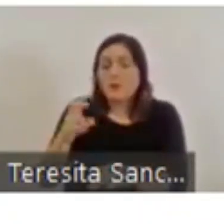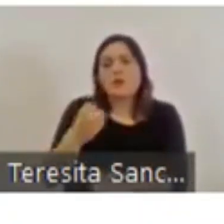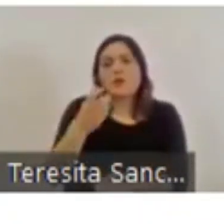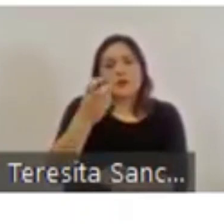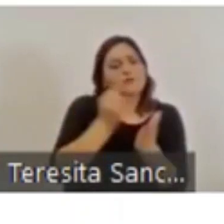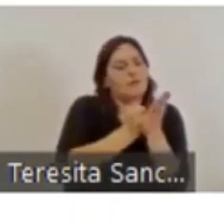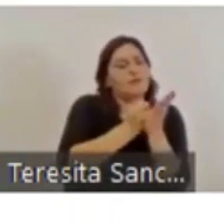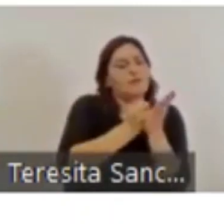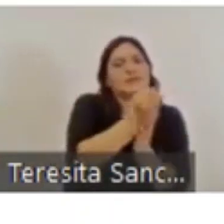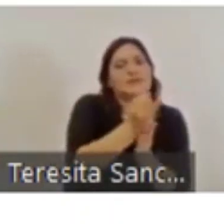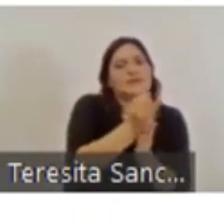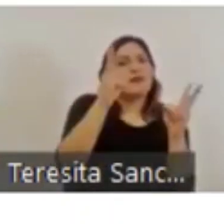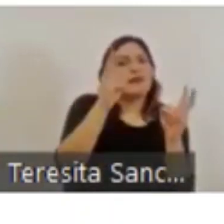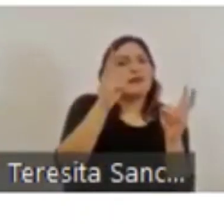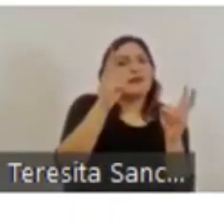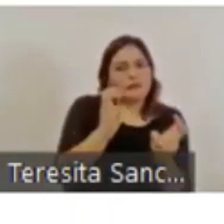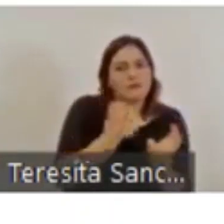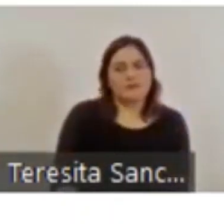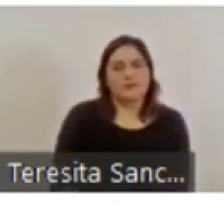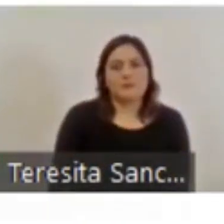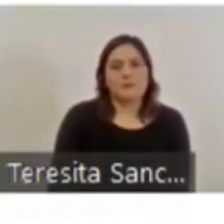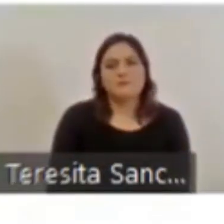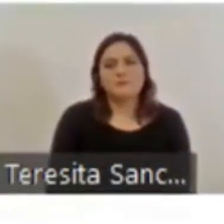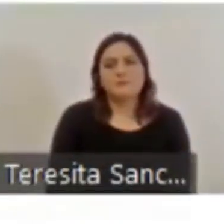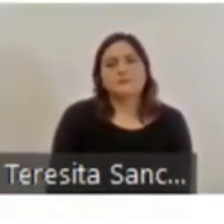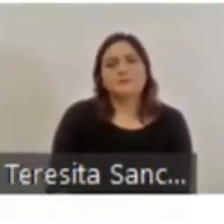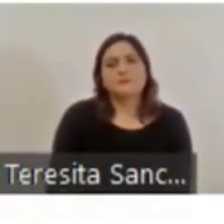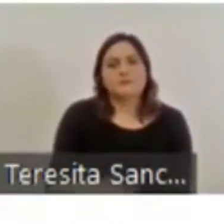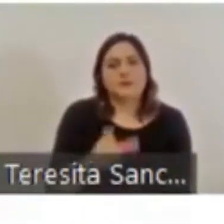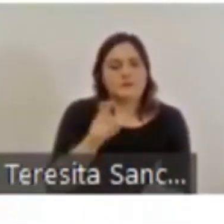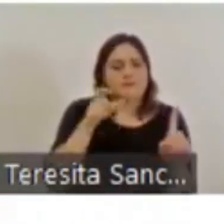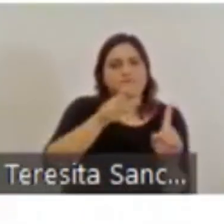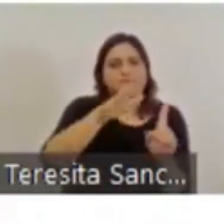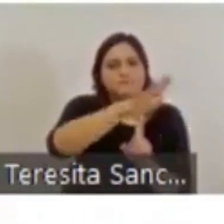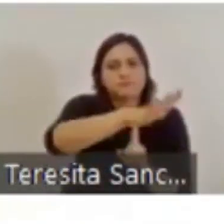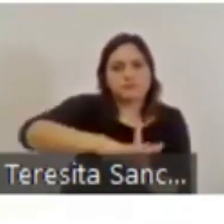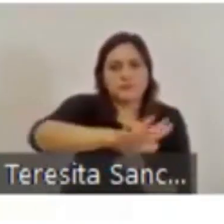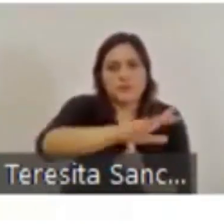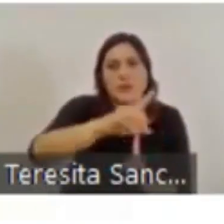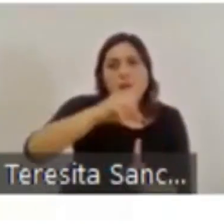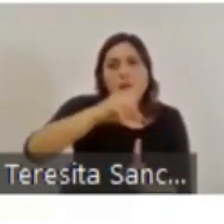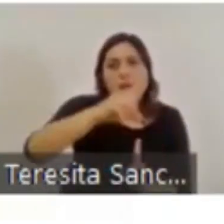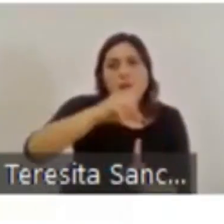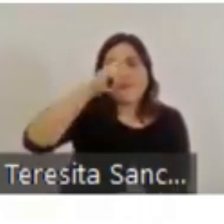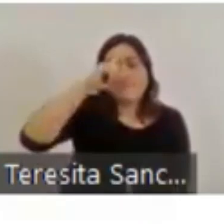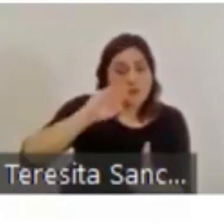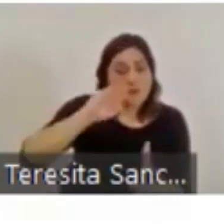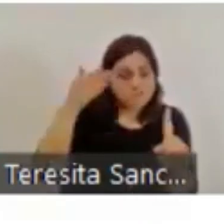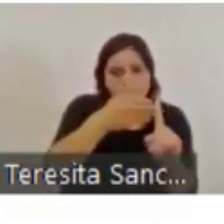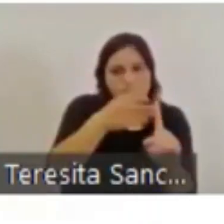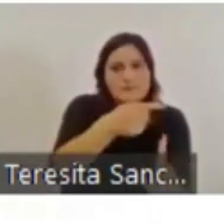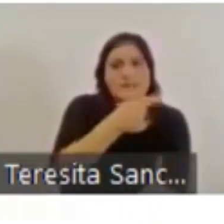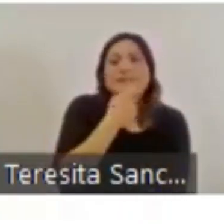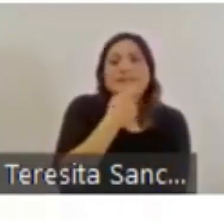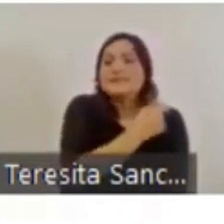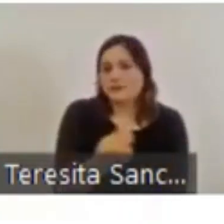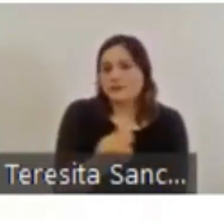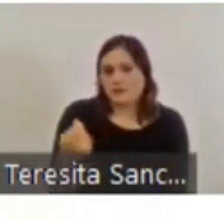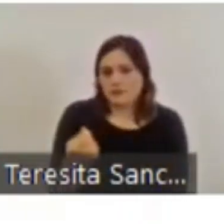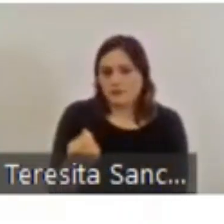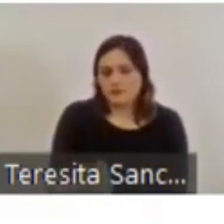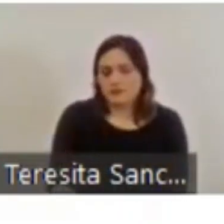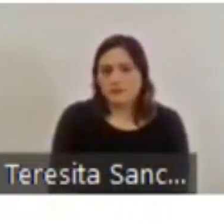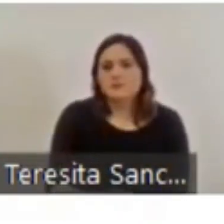entonces escoger este tema de protección civil para los niños. Y les iré platicando